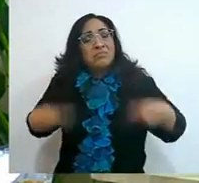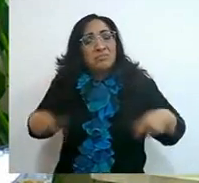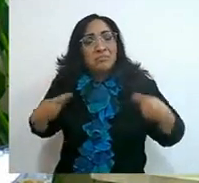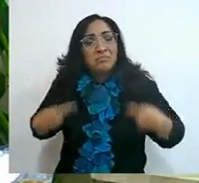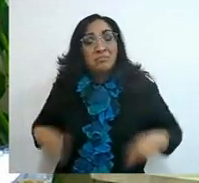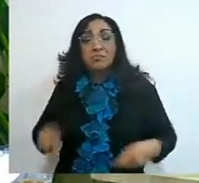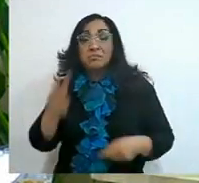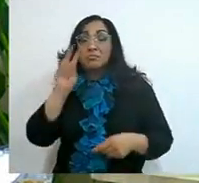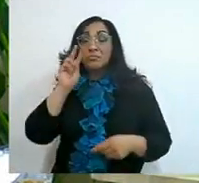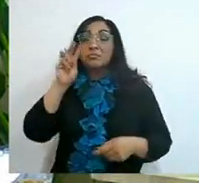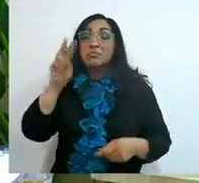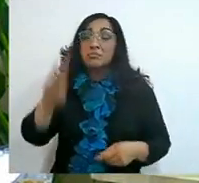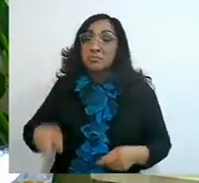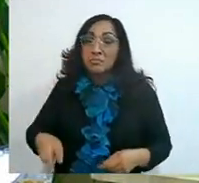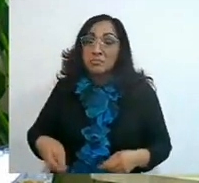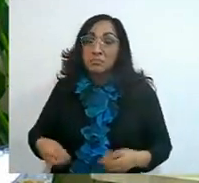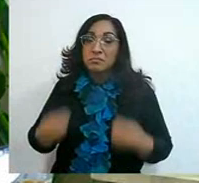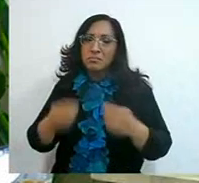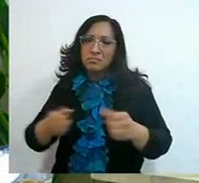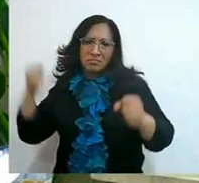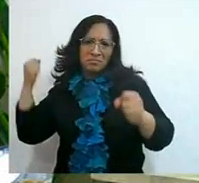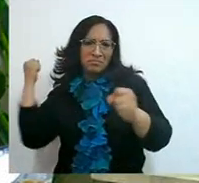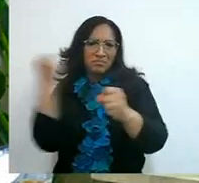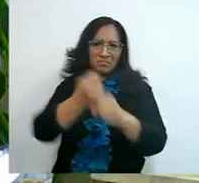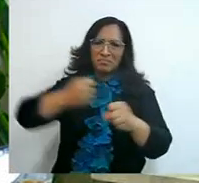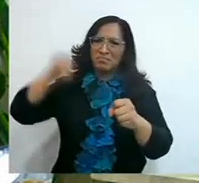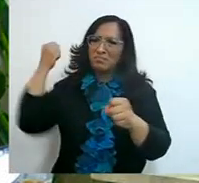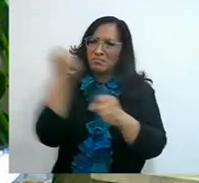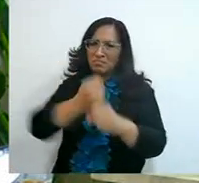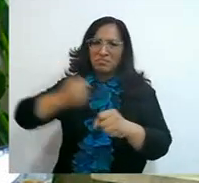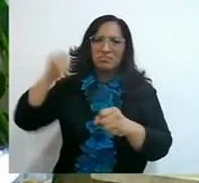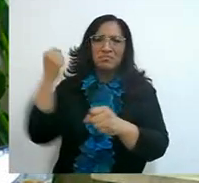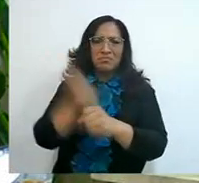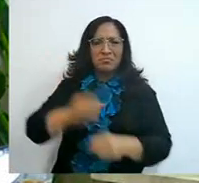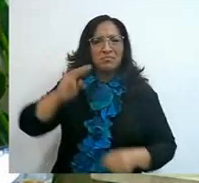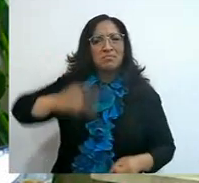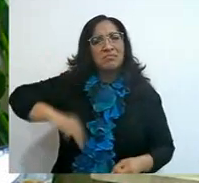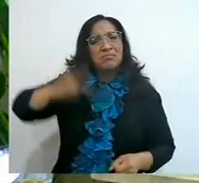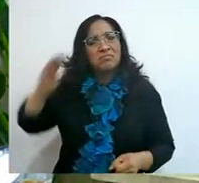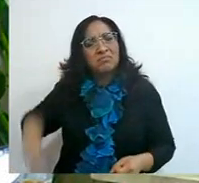ver apaleada una gente y muerta a golpes?